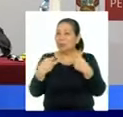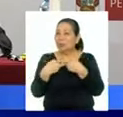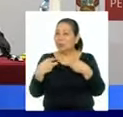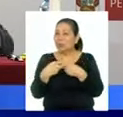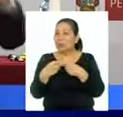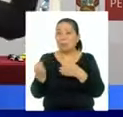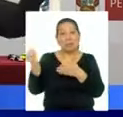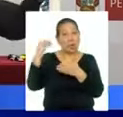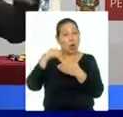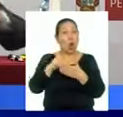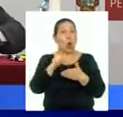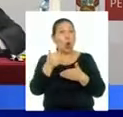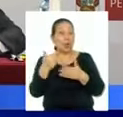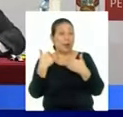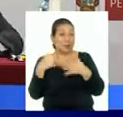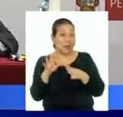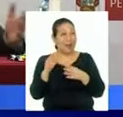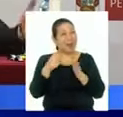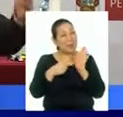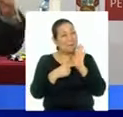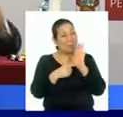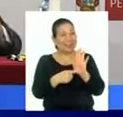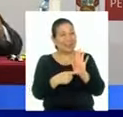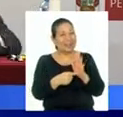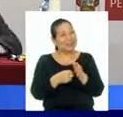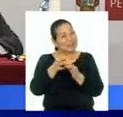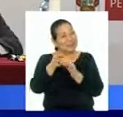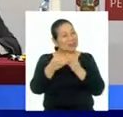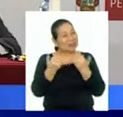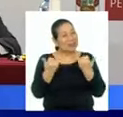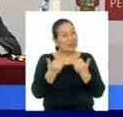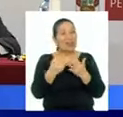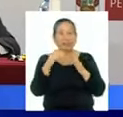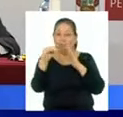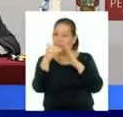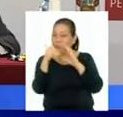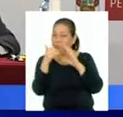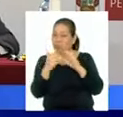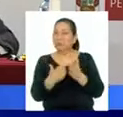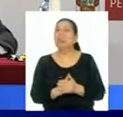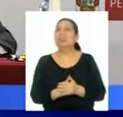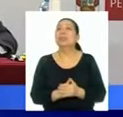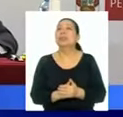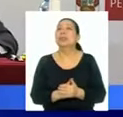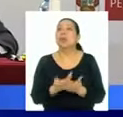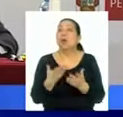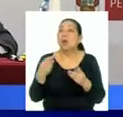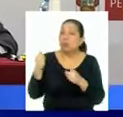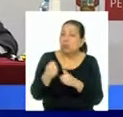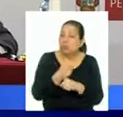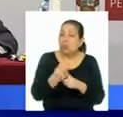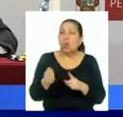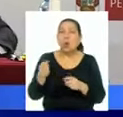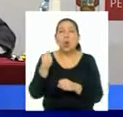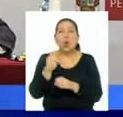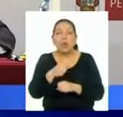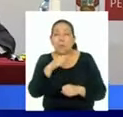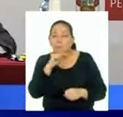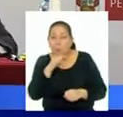que se ha agregado otras capas. Una vez hicimos una presentación sobre el agregado de estas capas que tienen que ver con casos de temas de violencia contra la